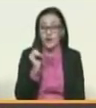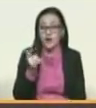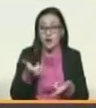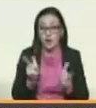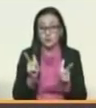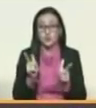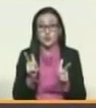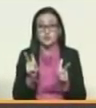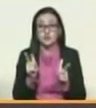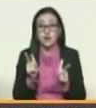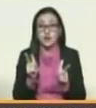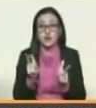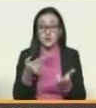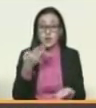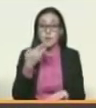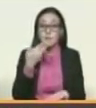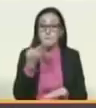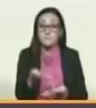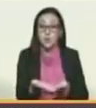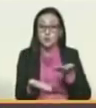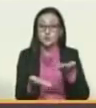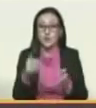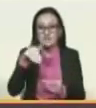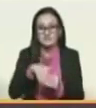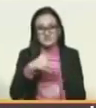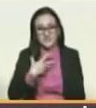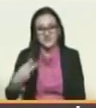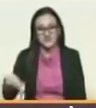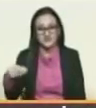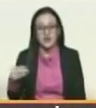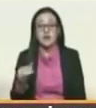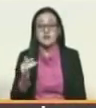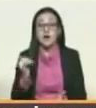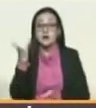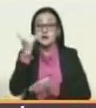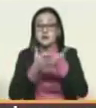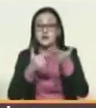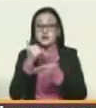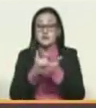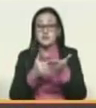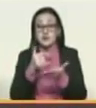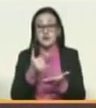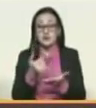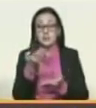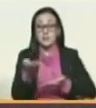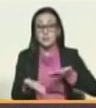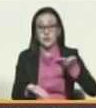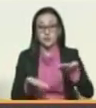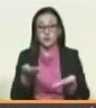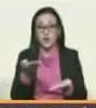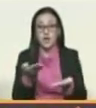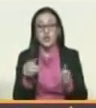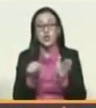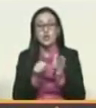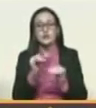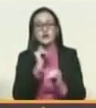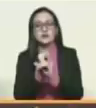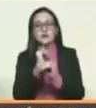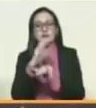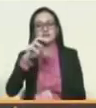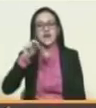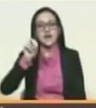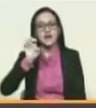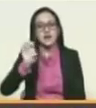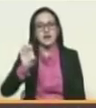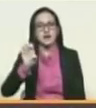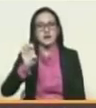autorizados para postular, inscriban sus candidatos y candidatas en el portal del Consejo Nacional Electoral,